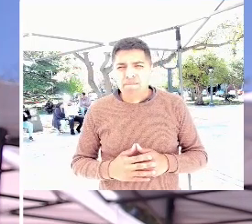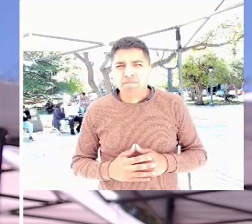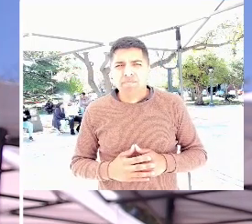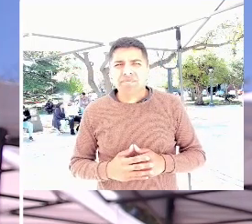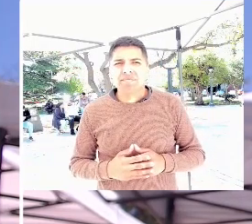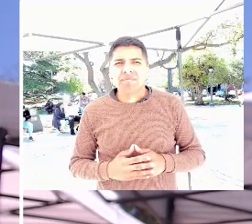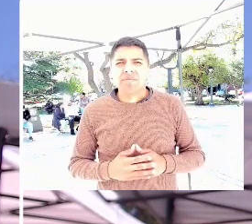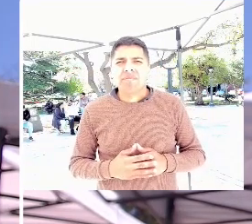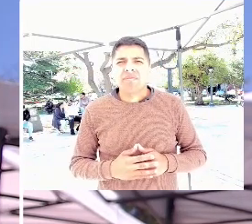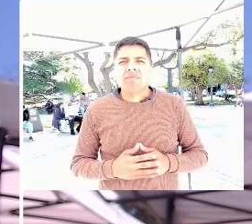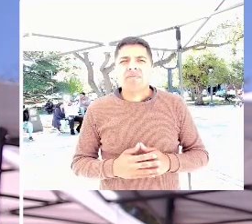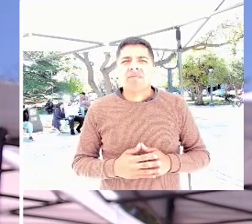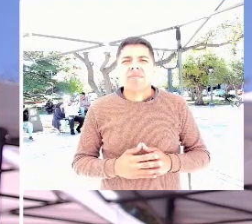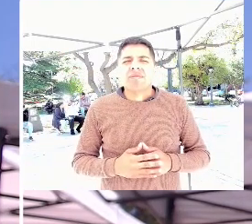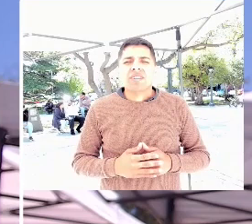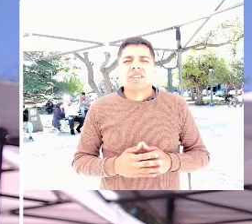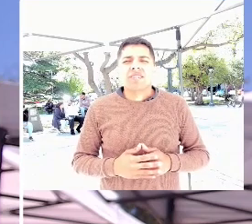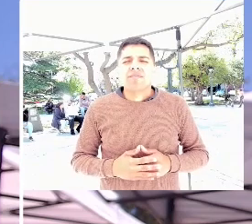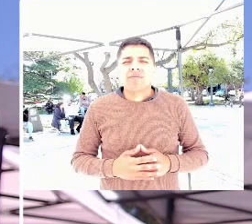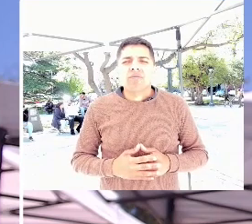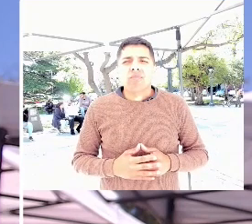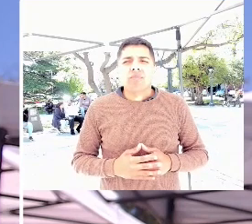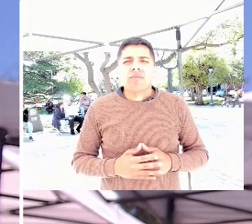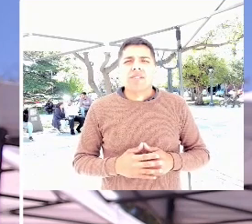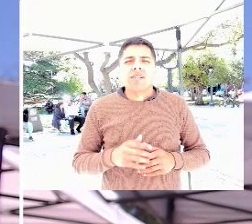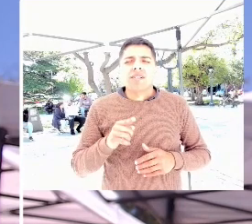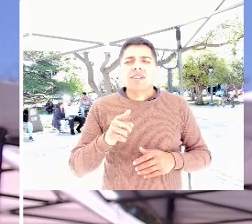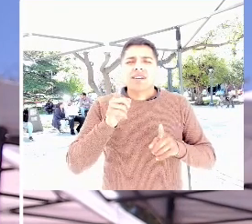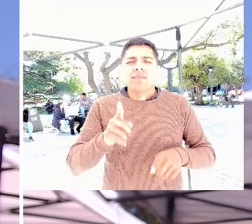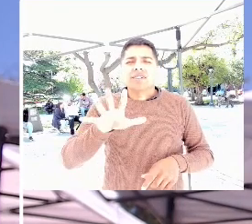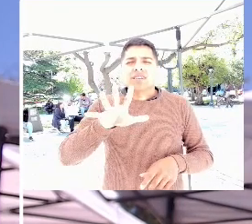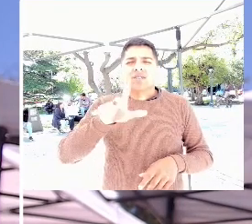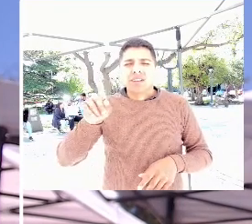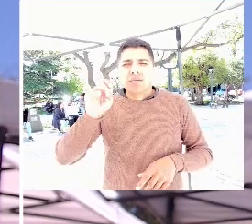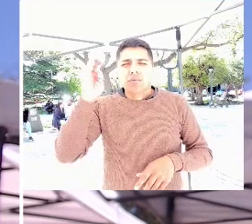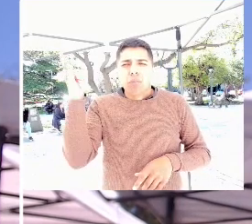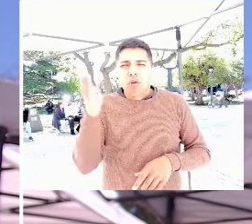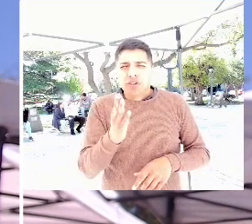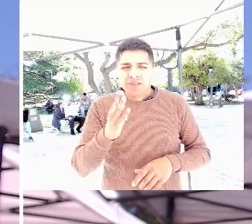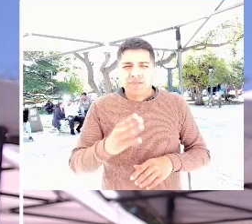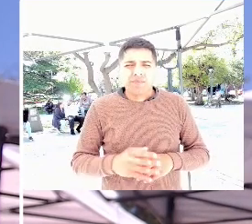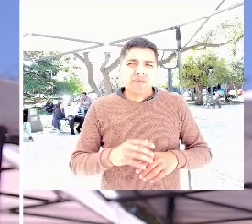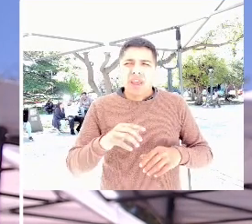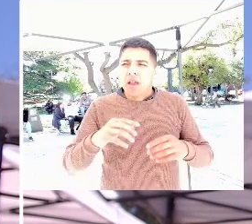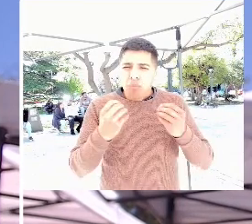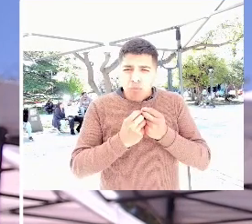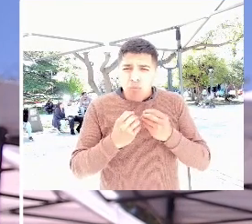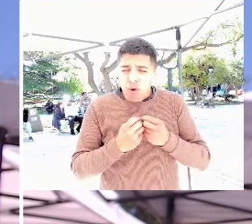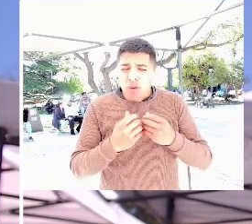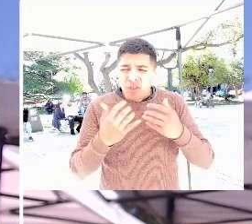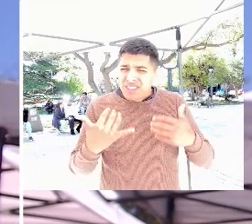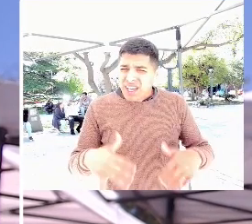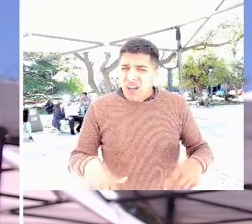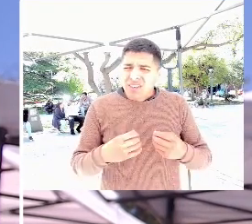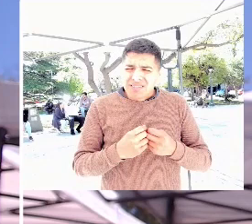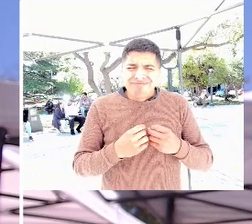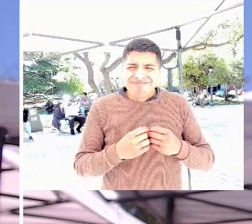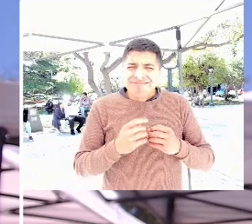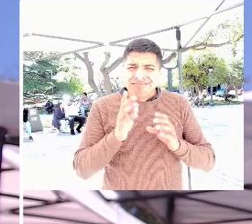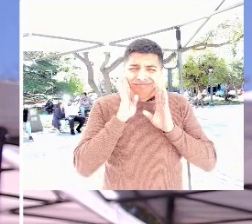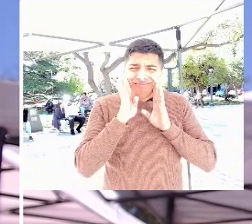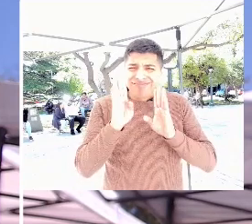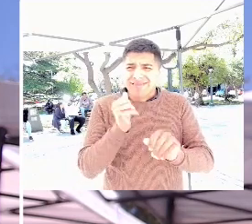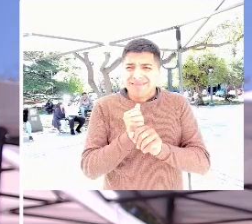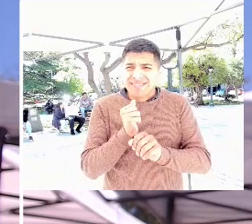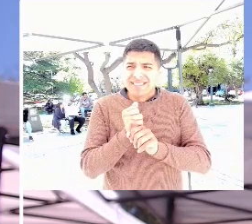que tenemos para cuidar el medio ambiente. Ese 51% implica tantas cosas, señor presidente, como no